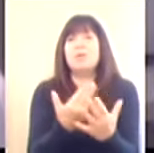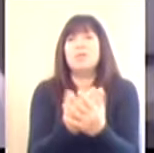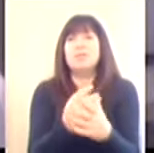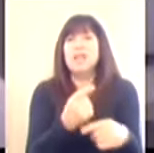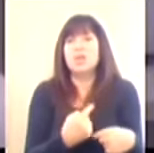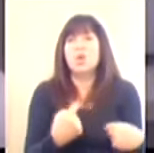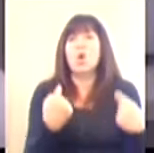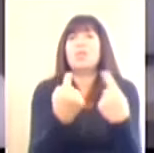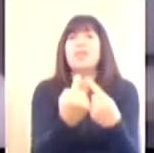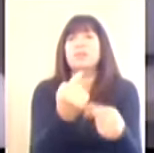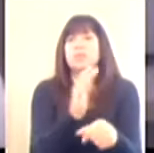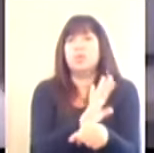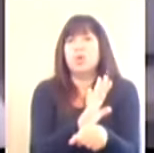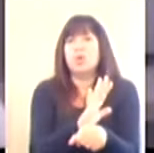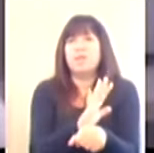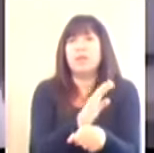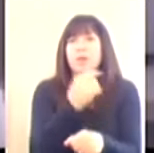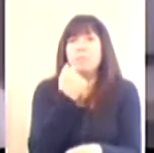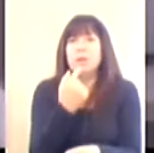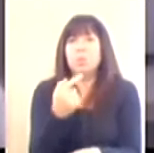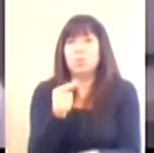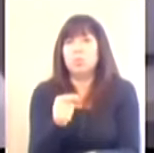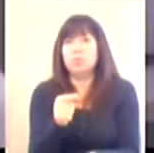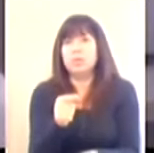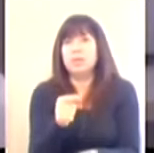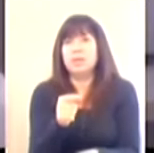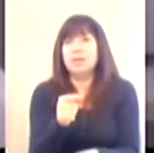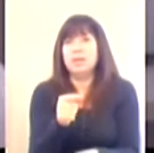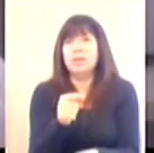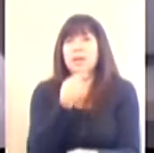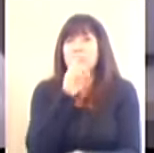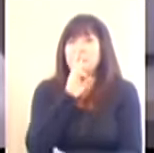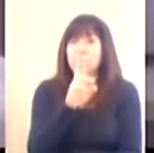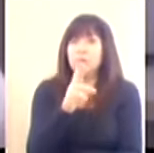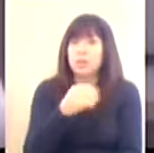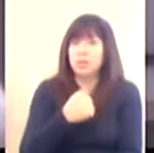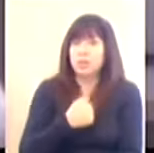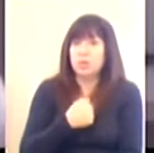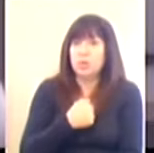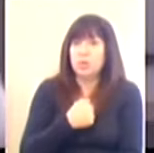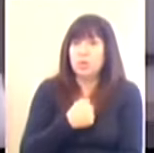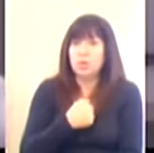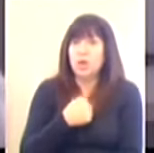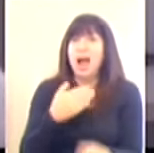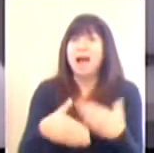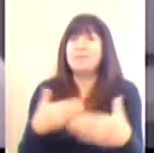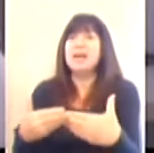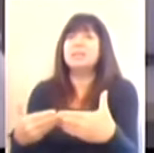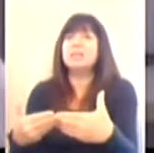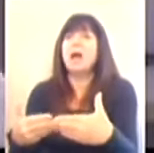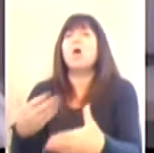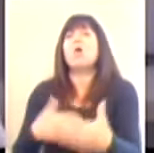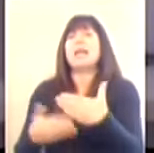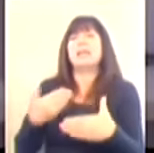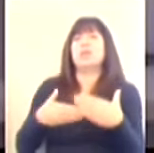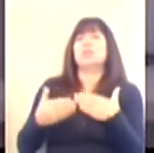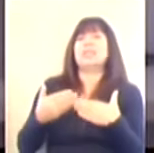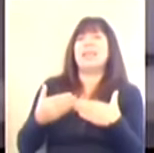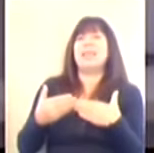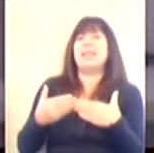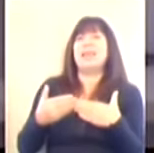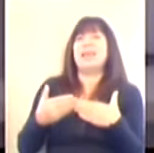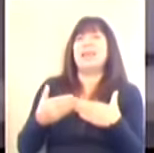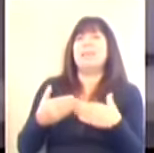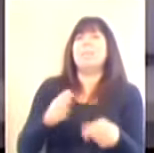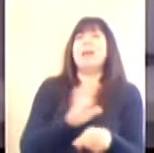estamos viviendo. Pregunta Carsten, y la voy a responder yo, ¿se avanza o se retrocede en esta gestión ambiental energética en esta pandemia